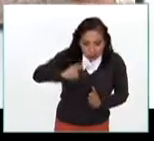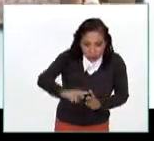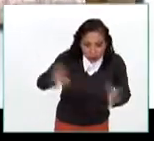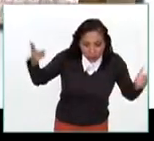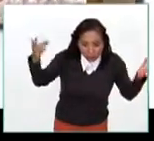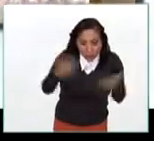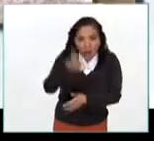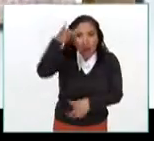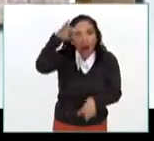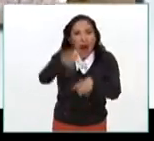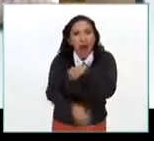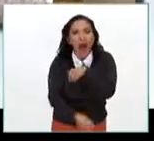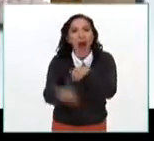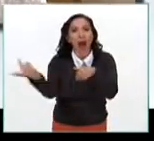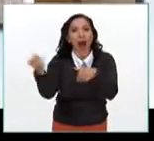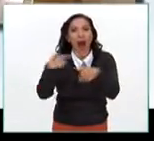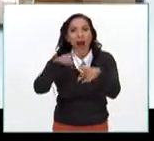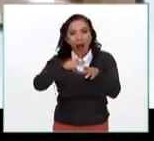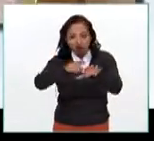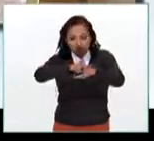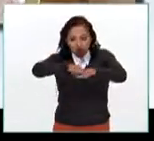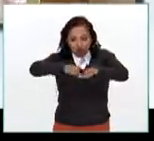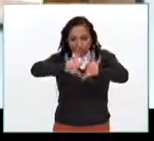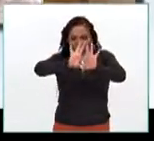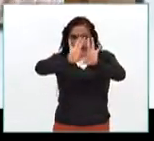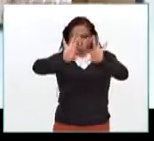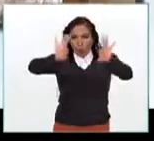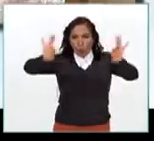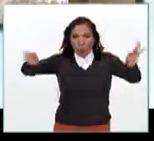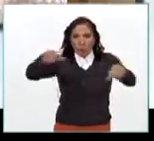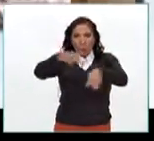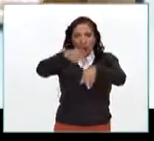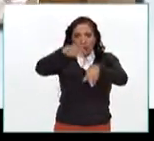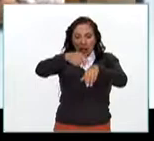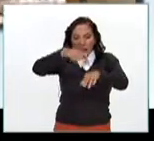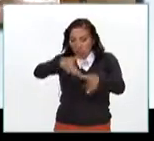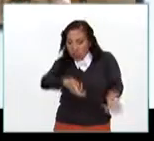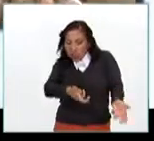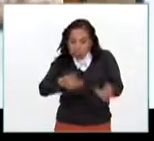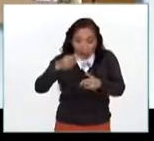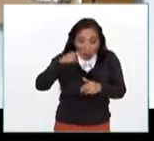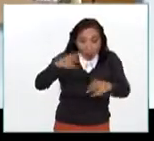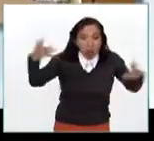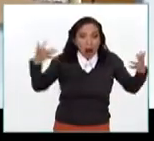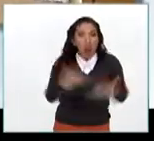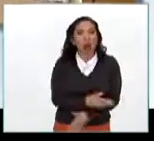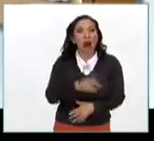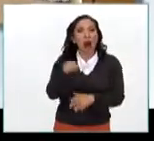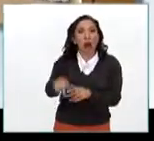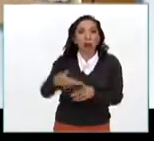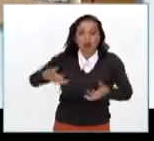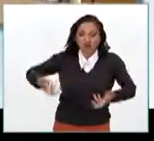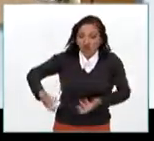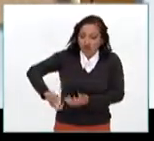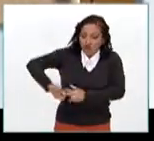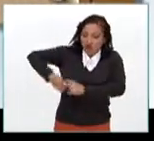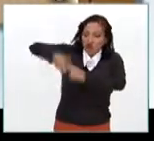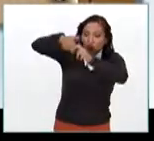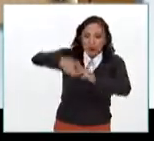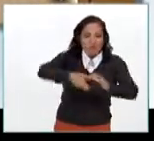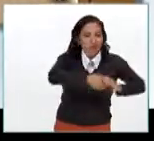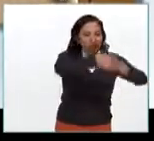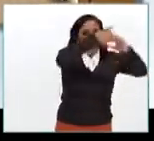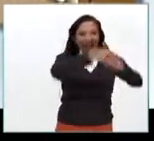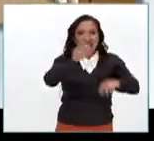para descubrir luego la gran lápida y adentro a Pacal, en fin, todo eso que lo hacen con gatos hidráulicos